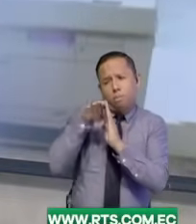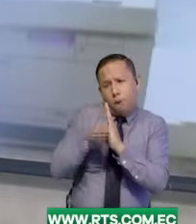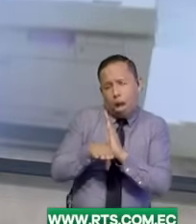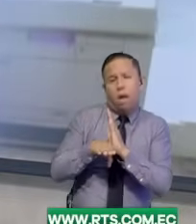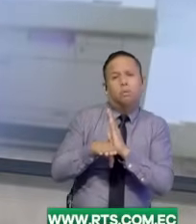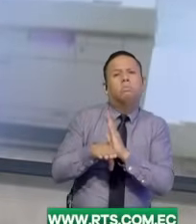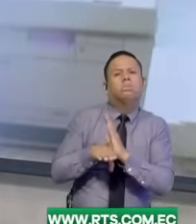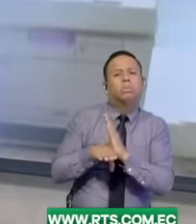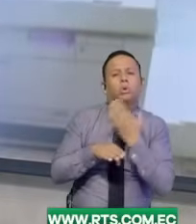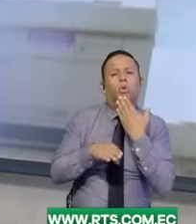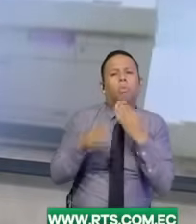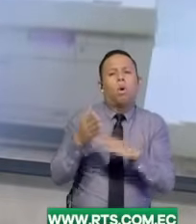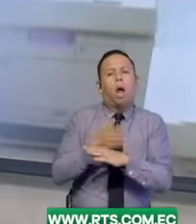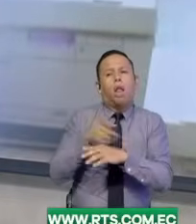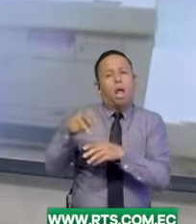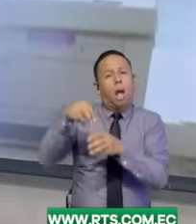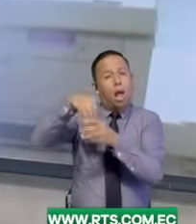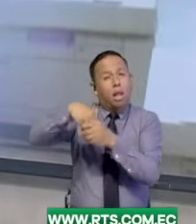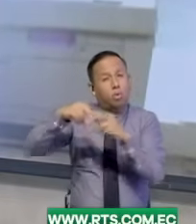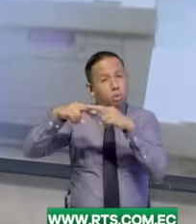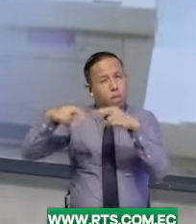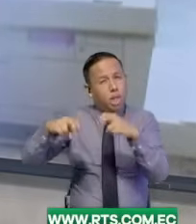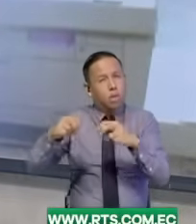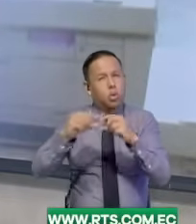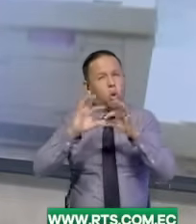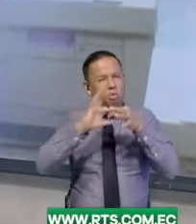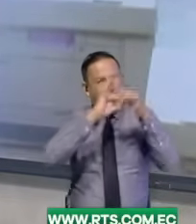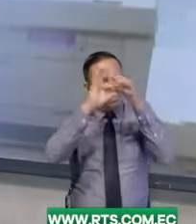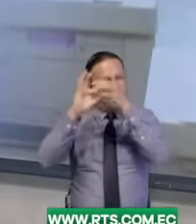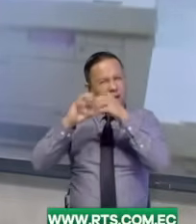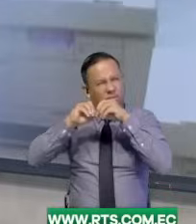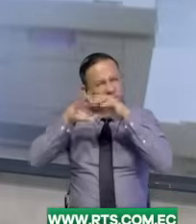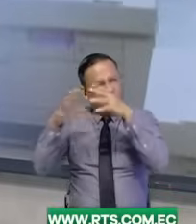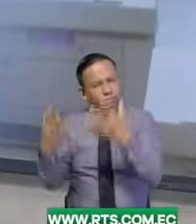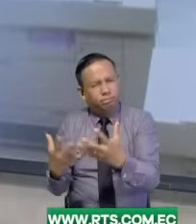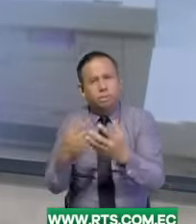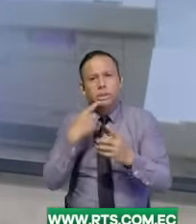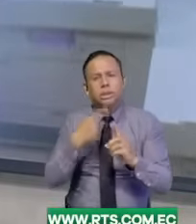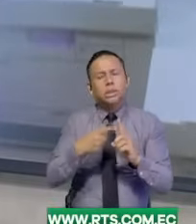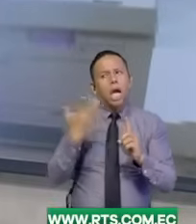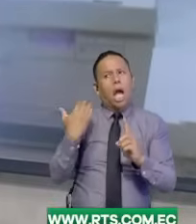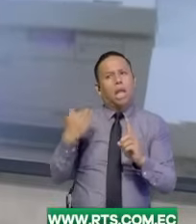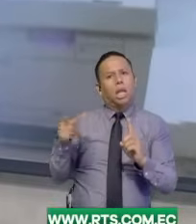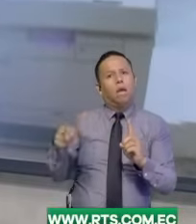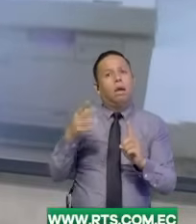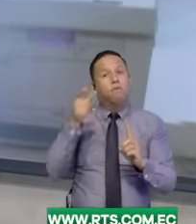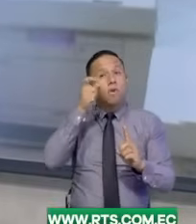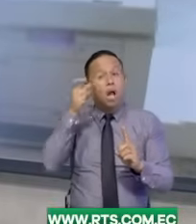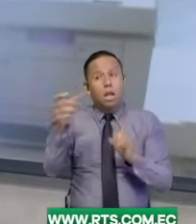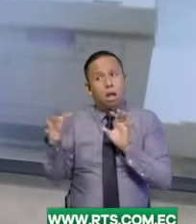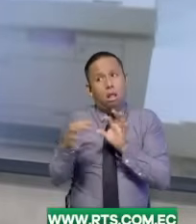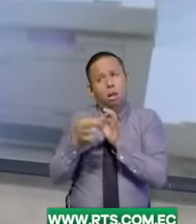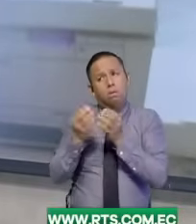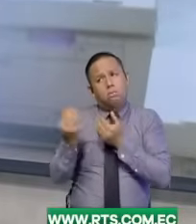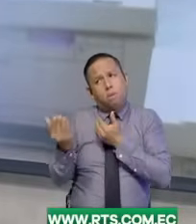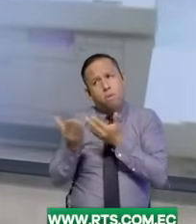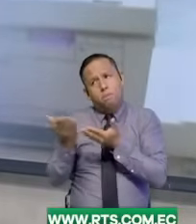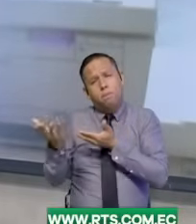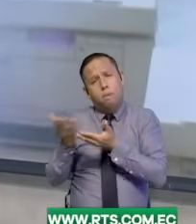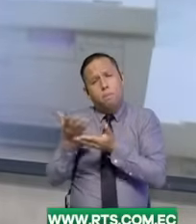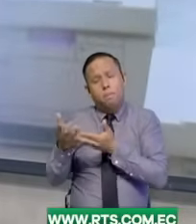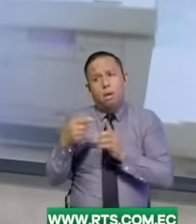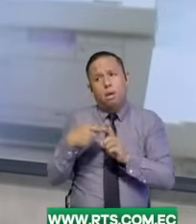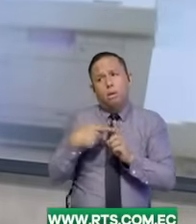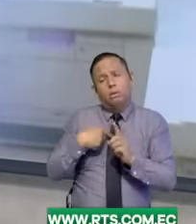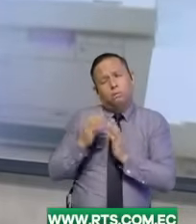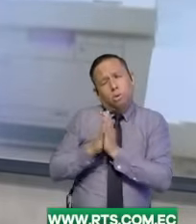caso Metástasis, pues además de la cooperación eficaz con Fiscalía, Salazar habría solicitado un procedimiento abreviado.